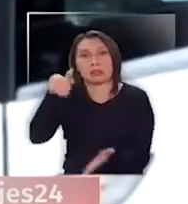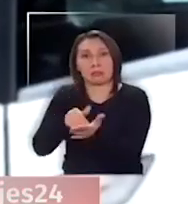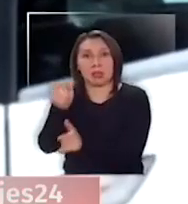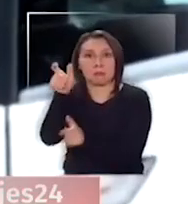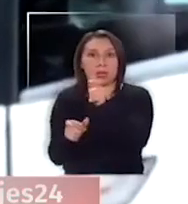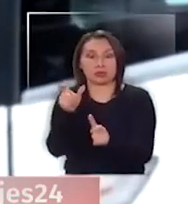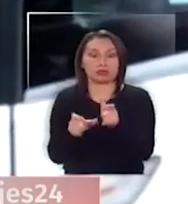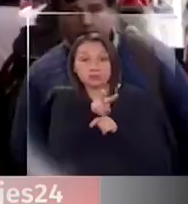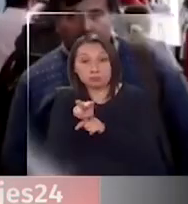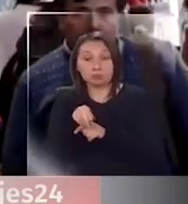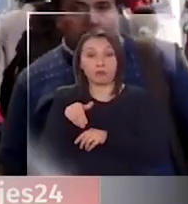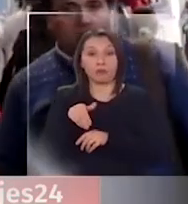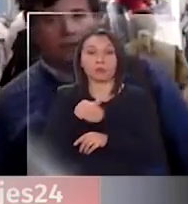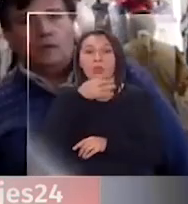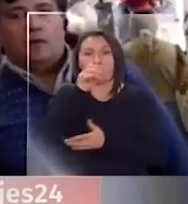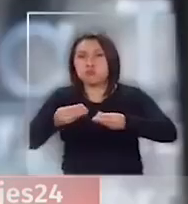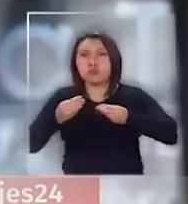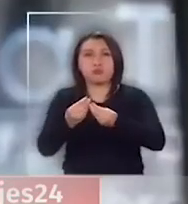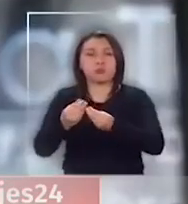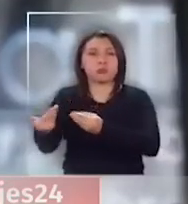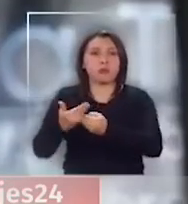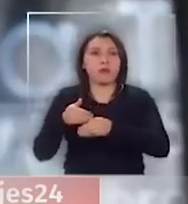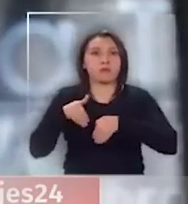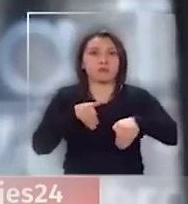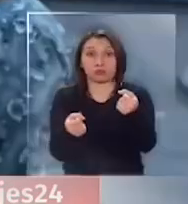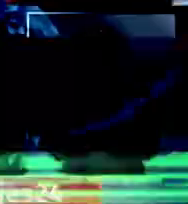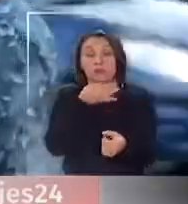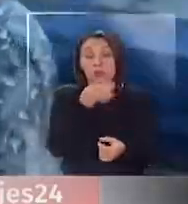las empresas de buses no subirán sus tarifas nunca más el día del pisco.